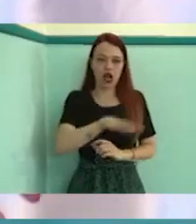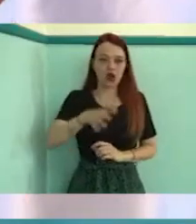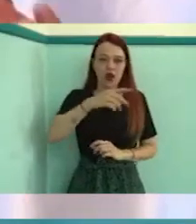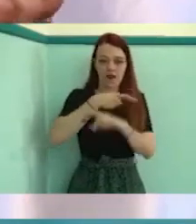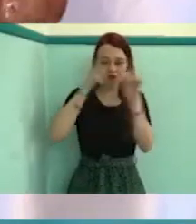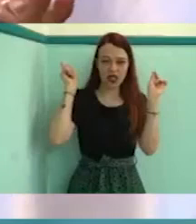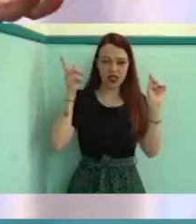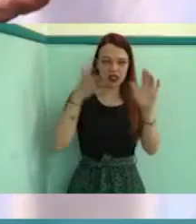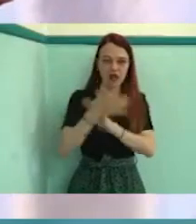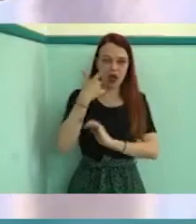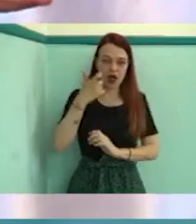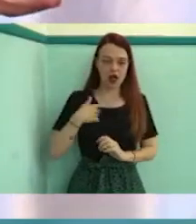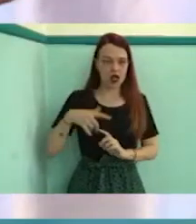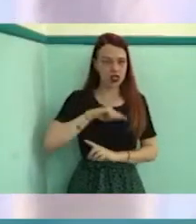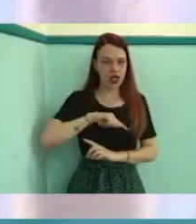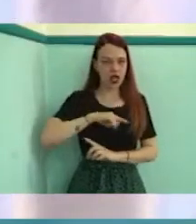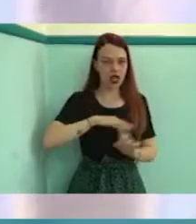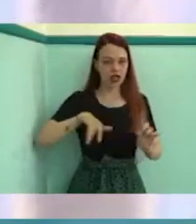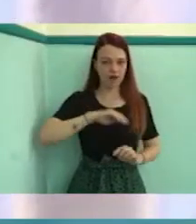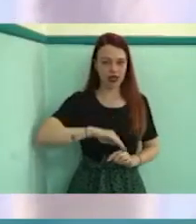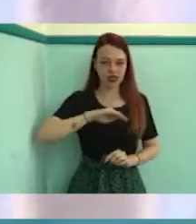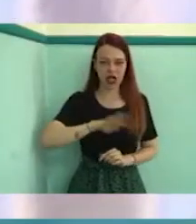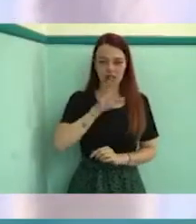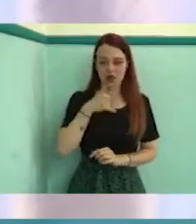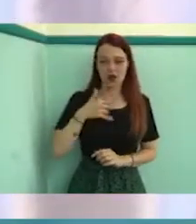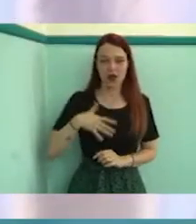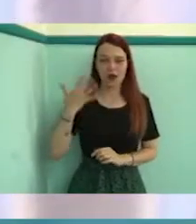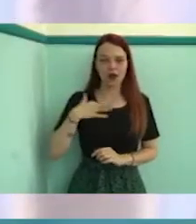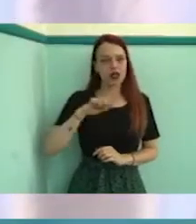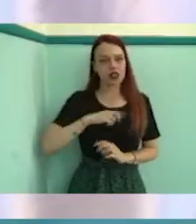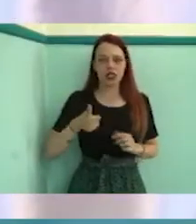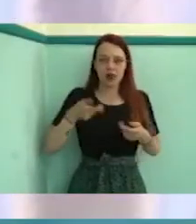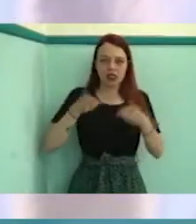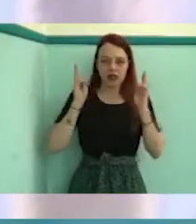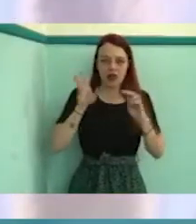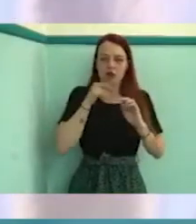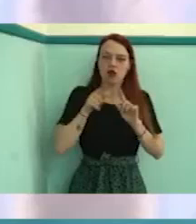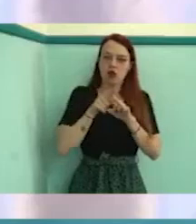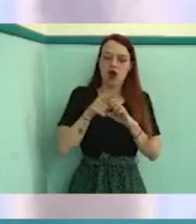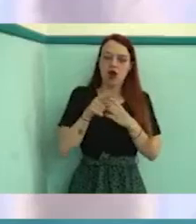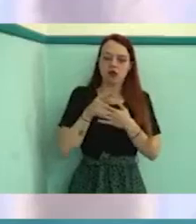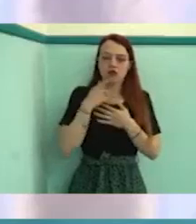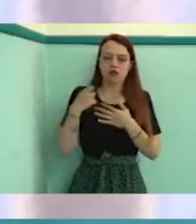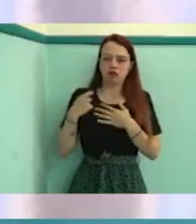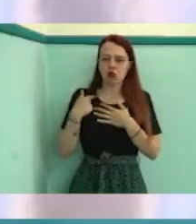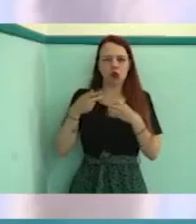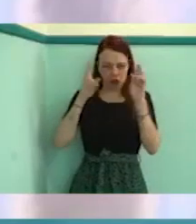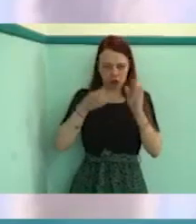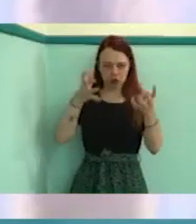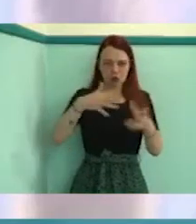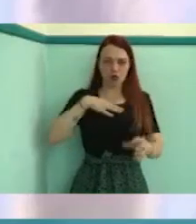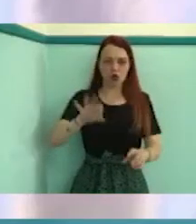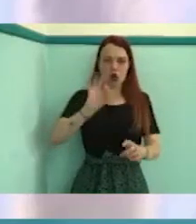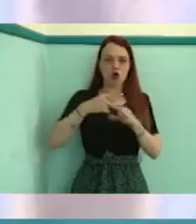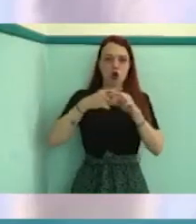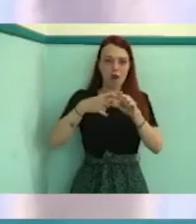eso se nota alrededor y la gente gente Pues de repente como que se siente a lo mejor más libre incluso de hablar de según Qué temas no y de compartir o de